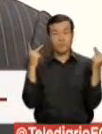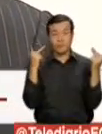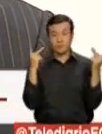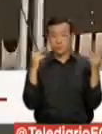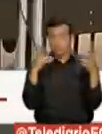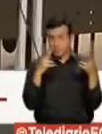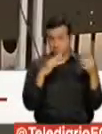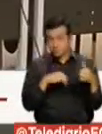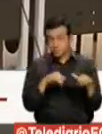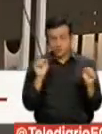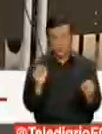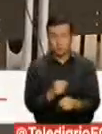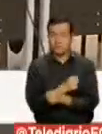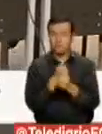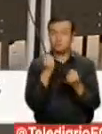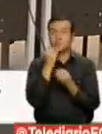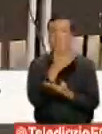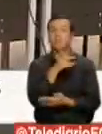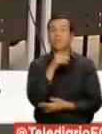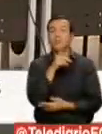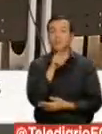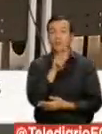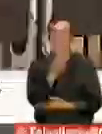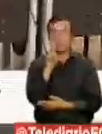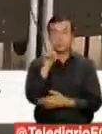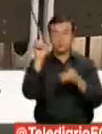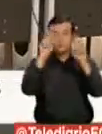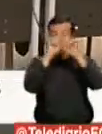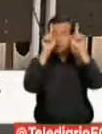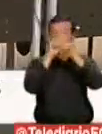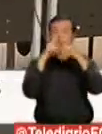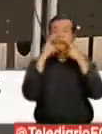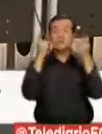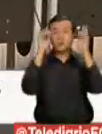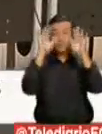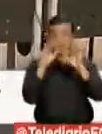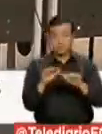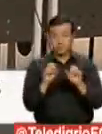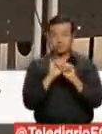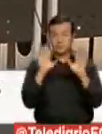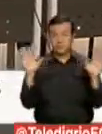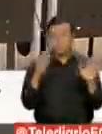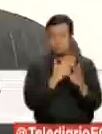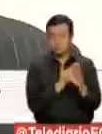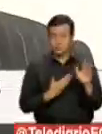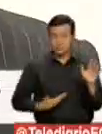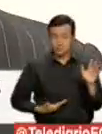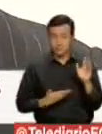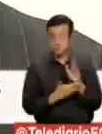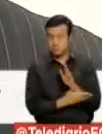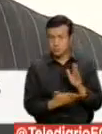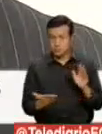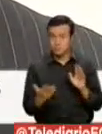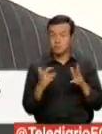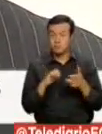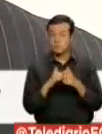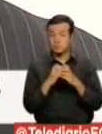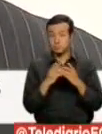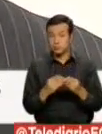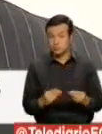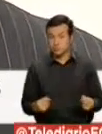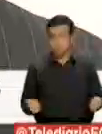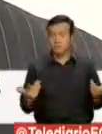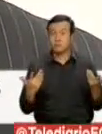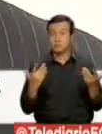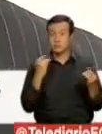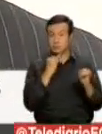insostenible. Así calificó la situación de las 21 empresas públicas del secretario general de la Presidencia. Para buscar soluciones al funcionamiento